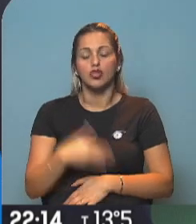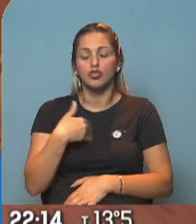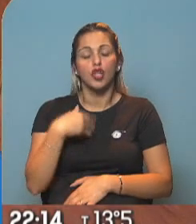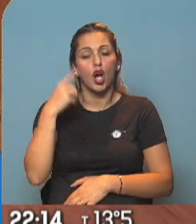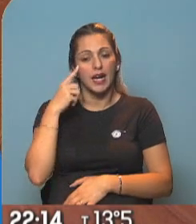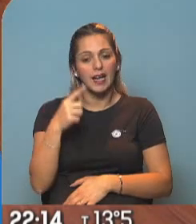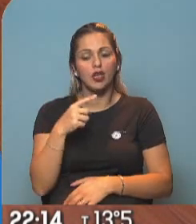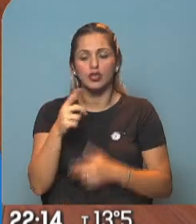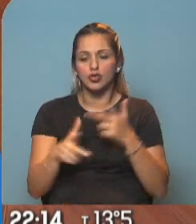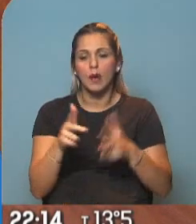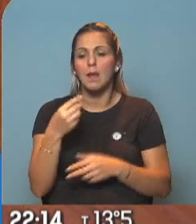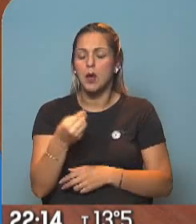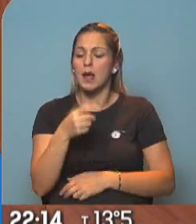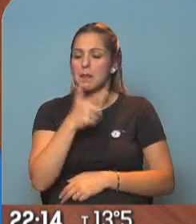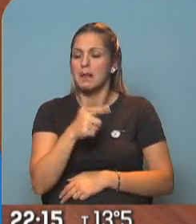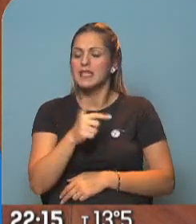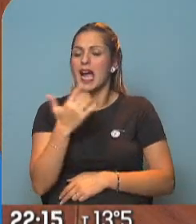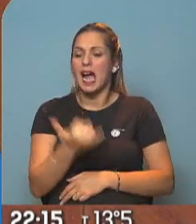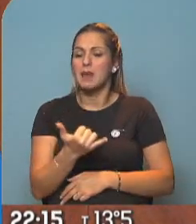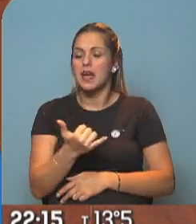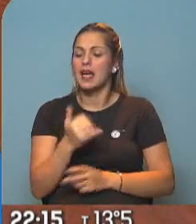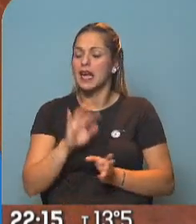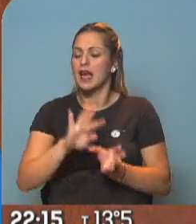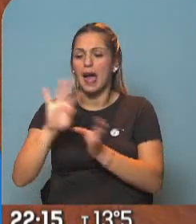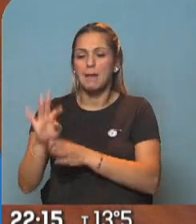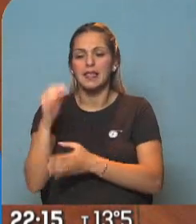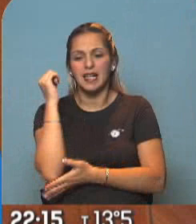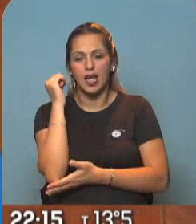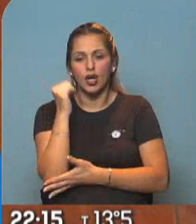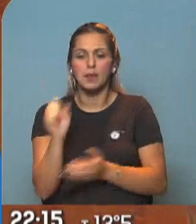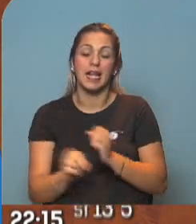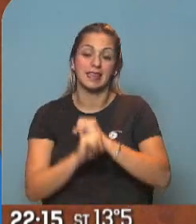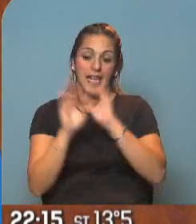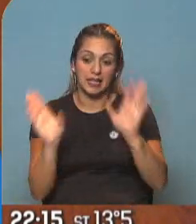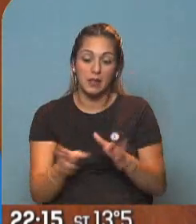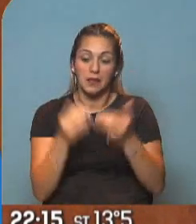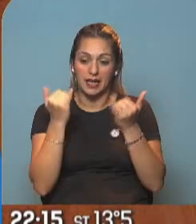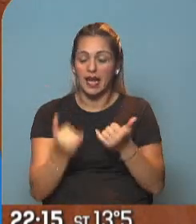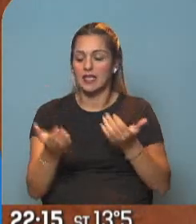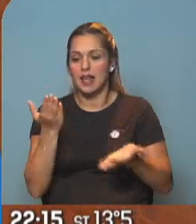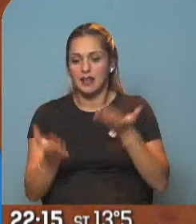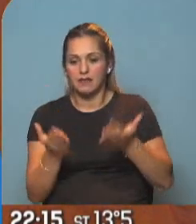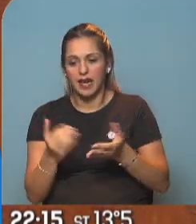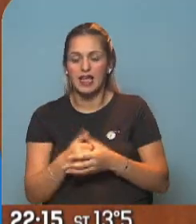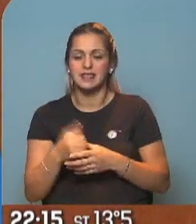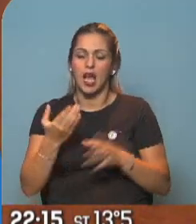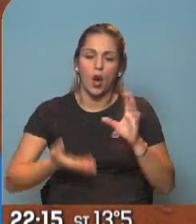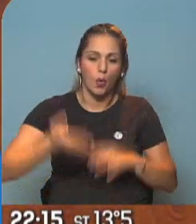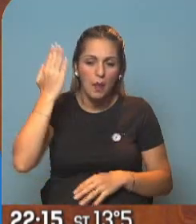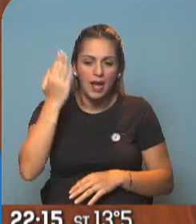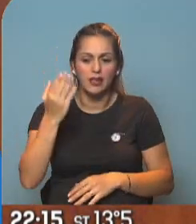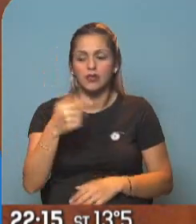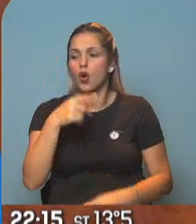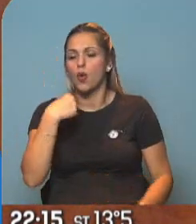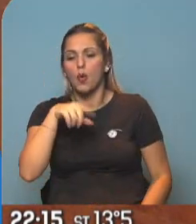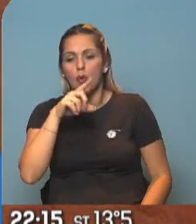lo mencioné porque me parece que había que salir un poco de las cifras macroeconómicas catastróficas que existen, la hiperinflación, que un